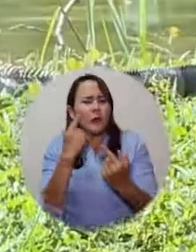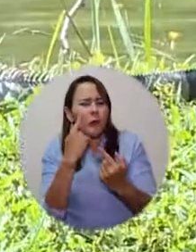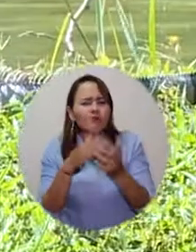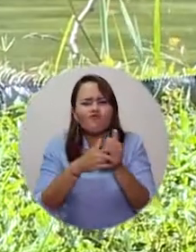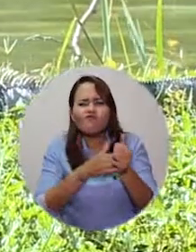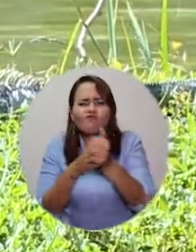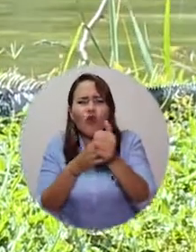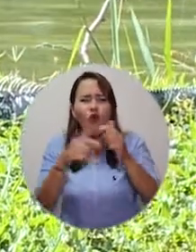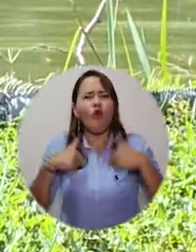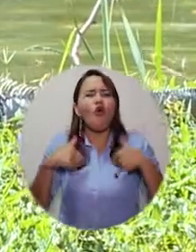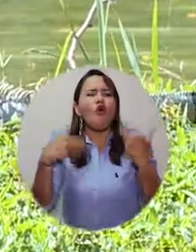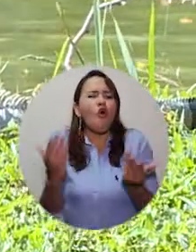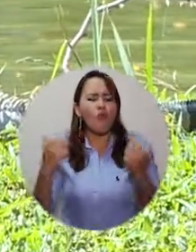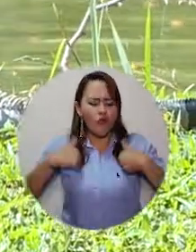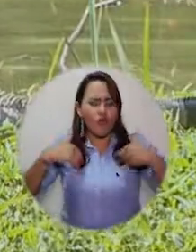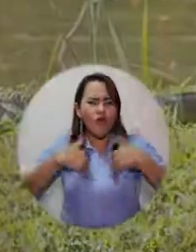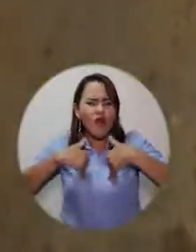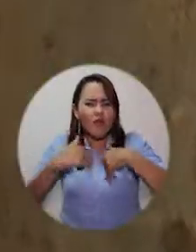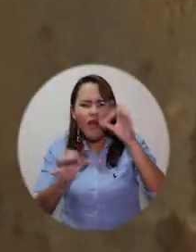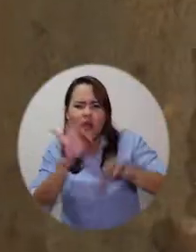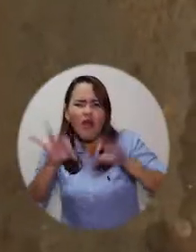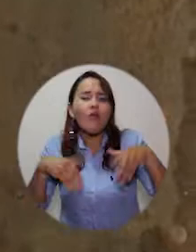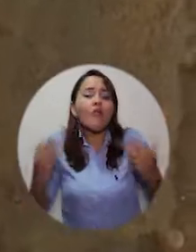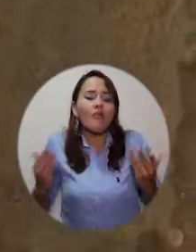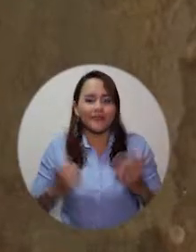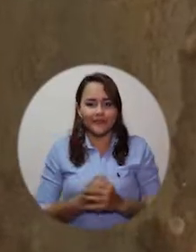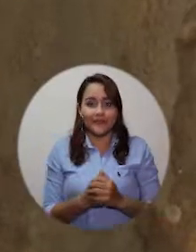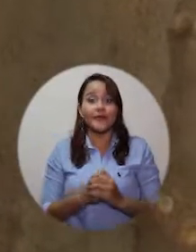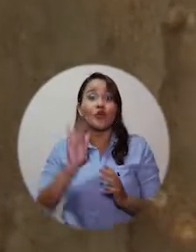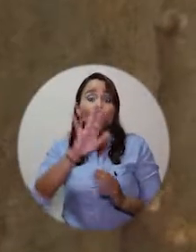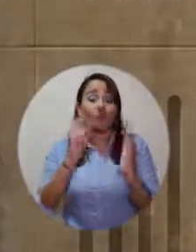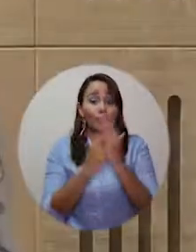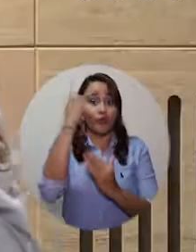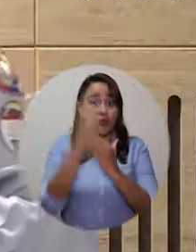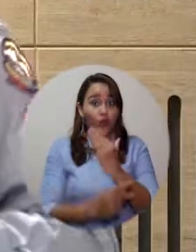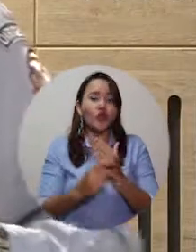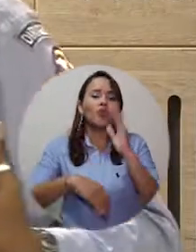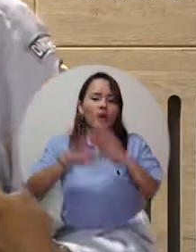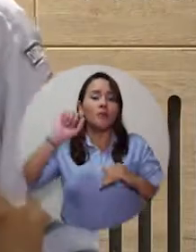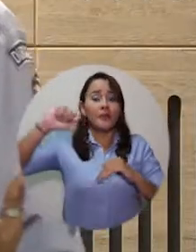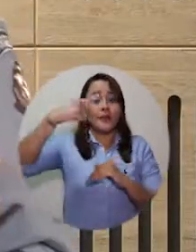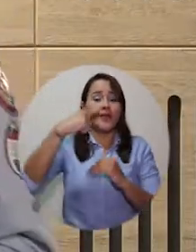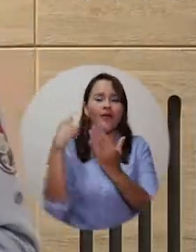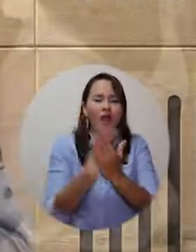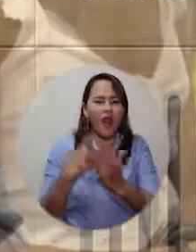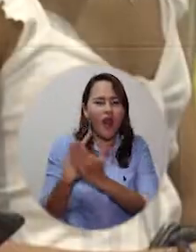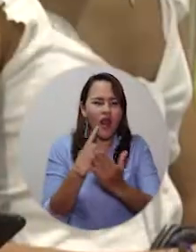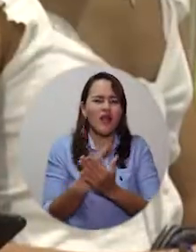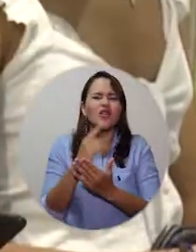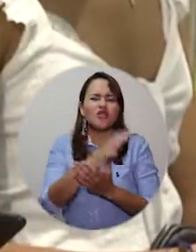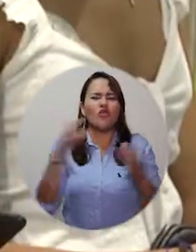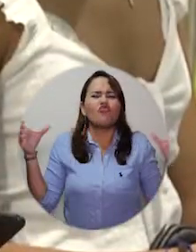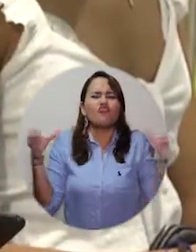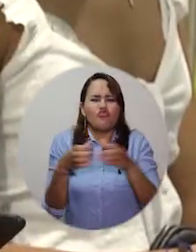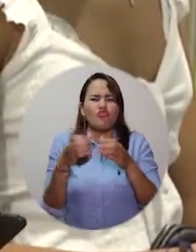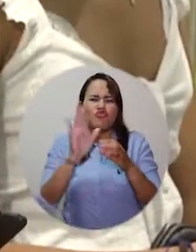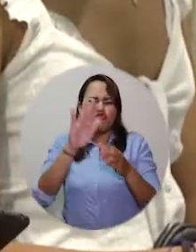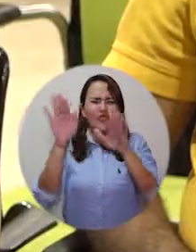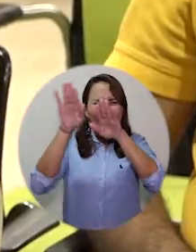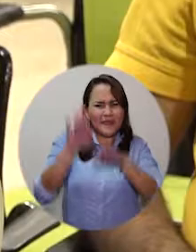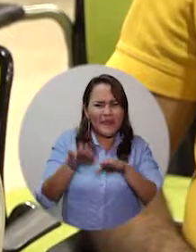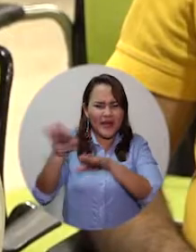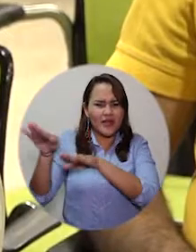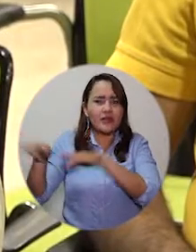deber ser de la forma en que tenemos que tratar a los animales. El proyecto, que será presentado en el primer debate de la Comisión Primera de la Cámara de Representantes,